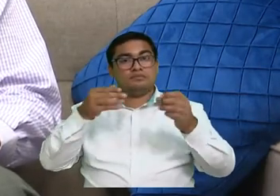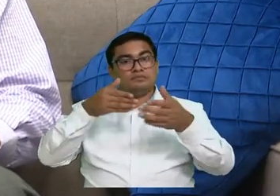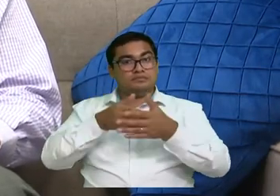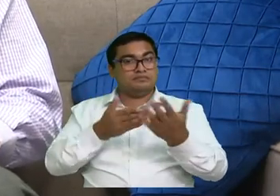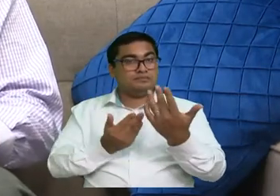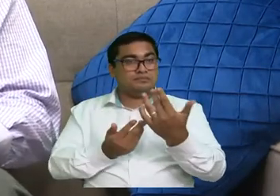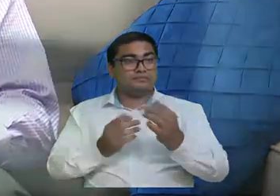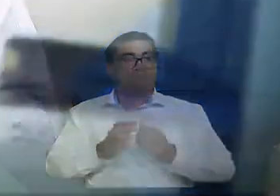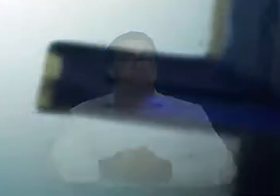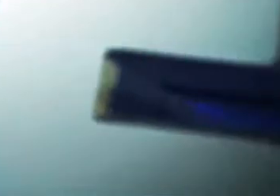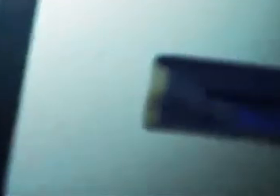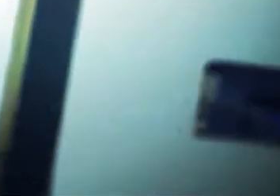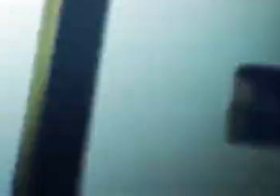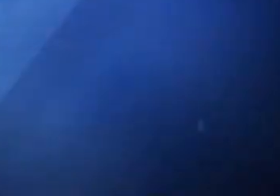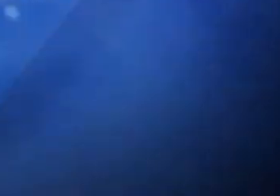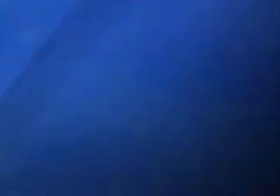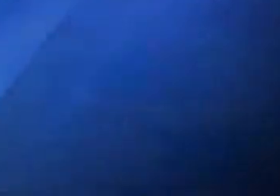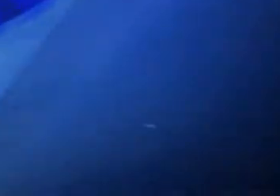y ya volvemos.